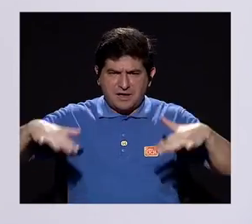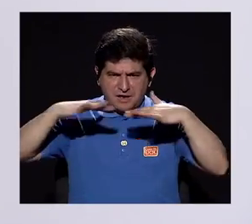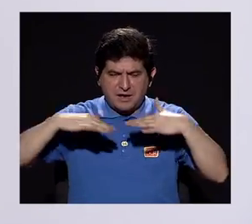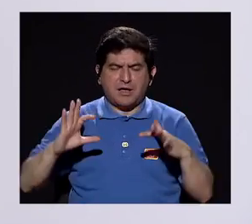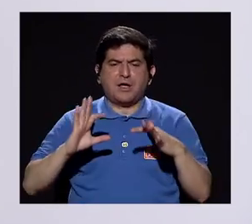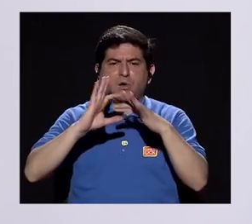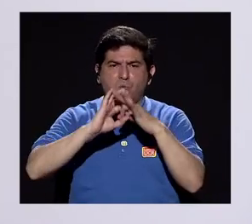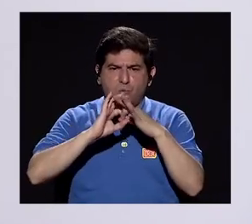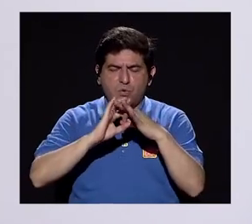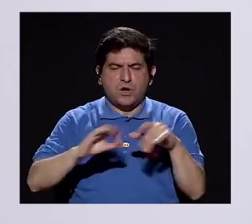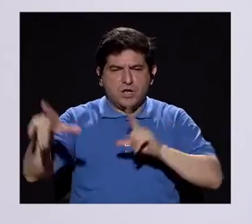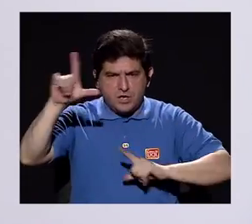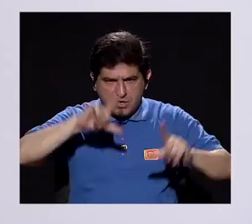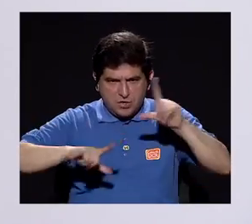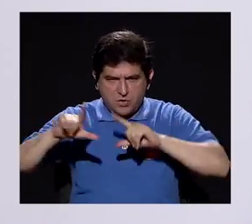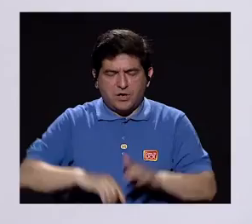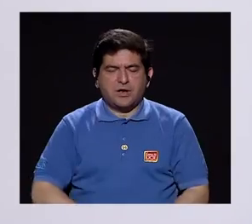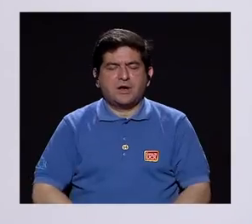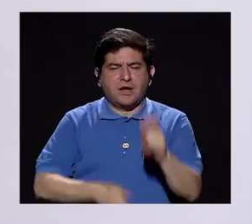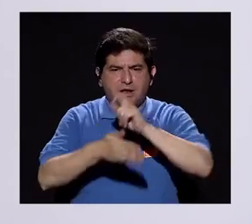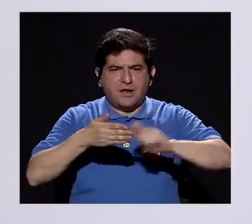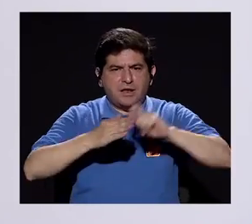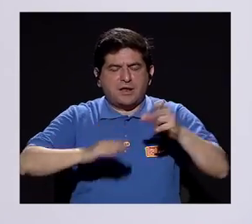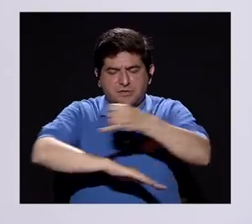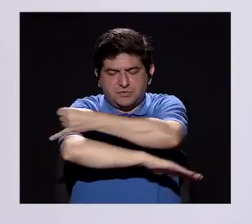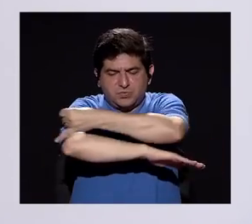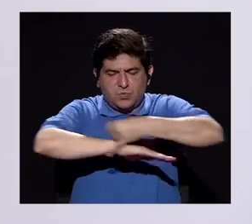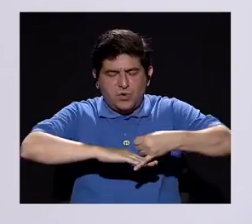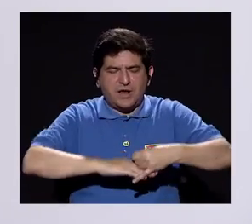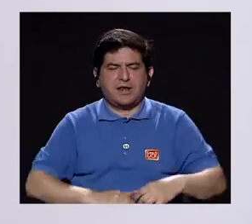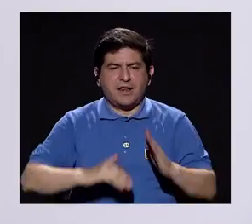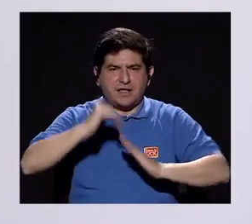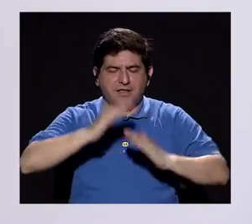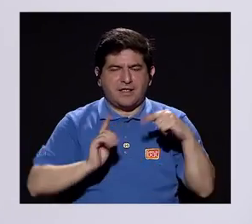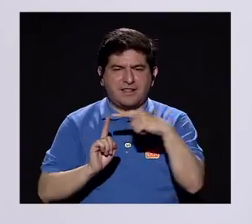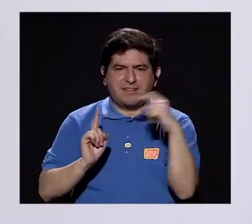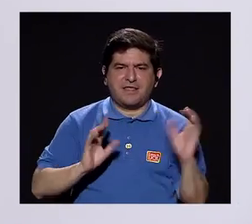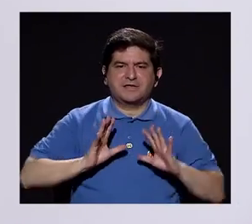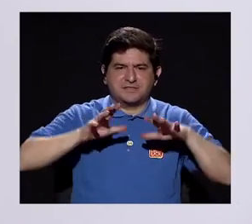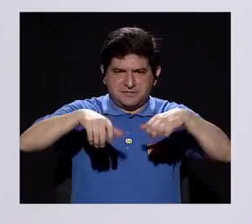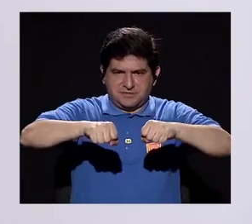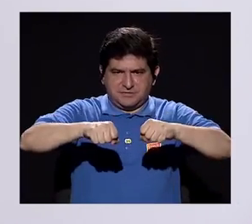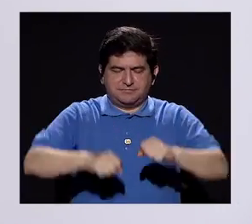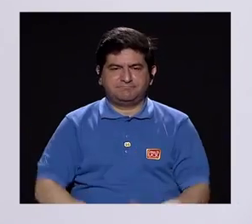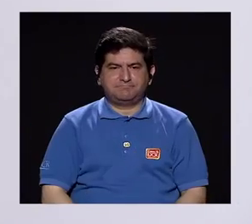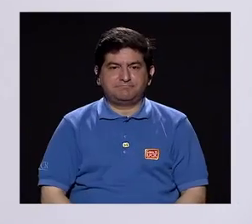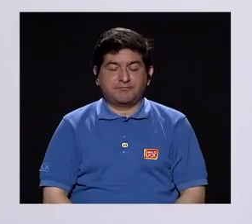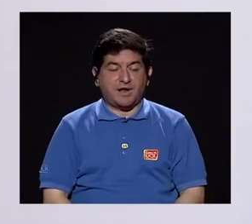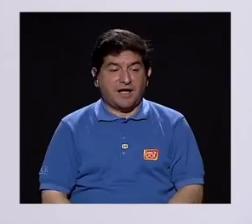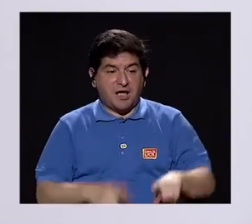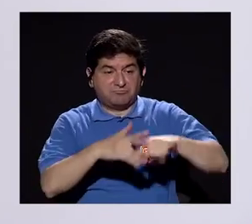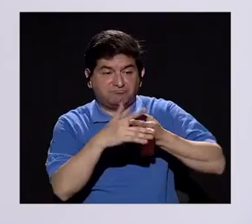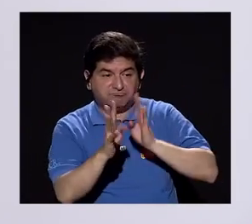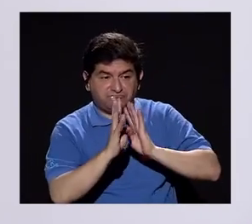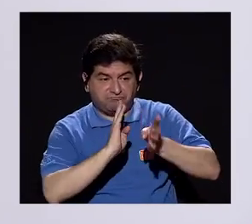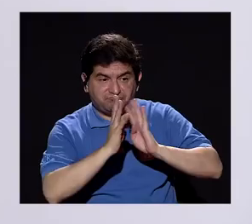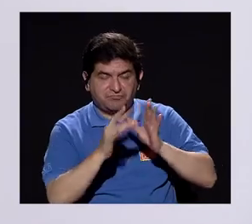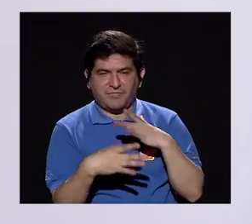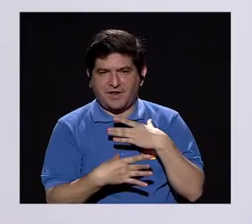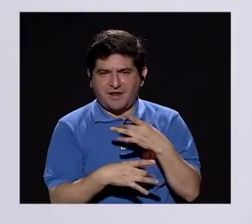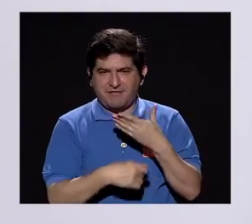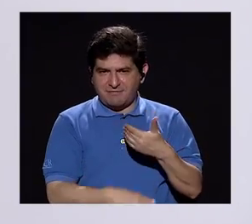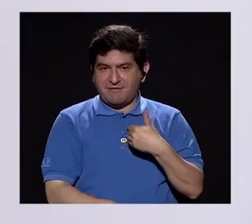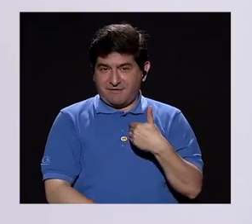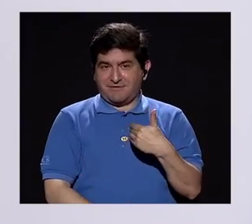que mantuvo su vinculación con el laboratorio y la escuela ingeniería civil desde que se graduó entonces ya empezamos conversaciones